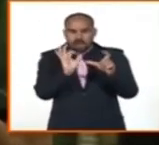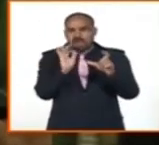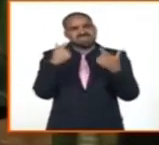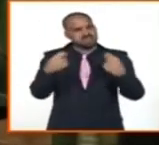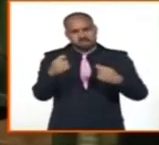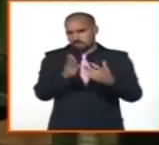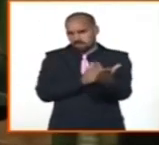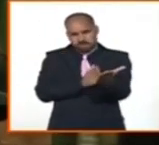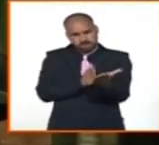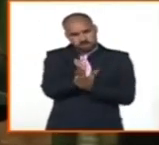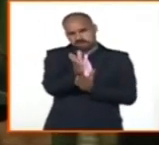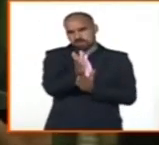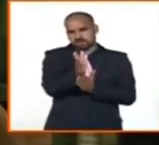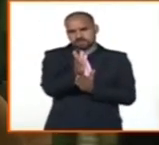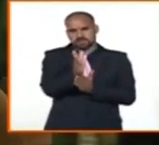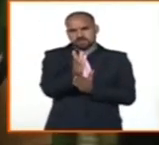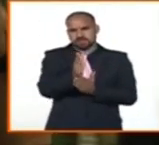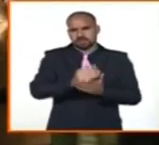centro